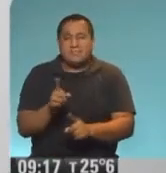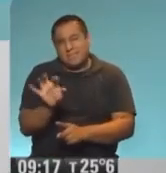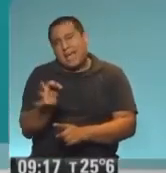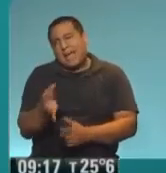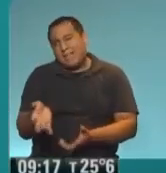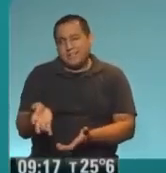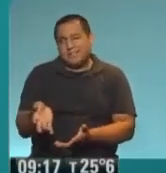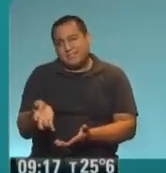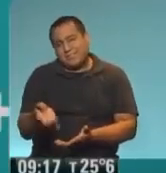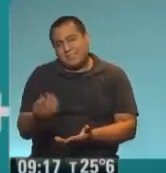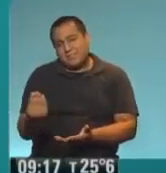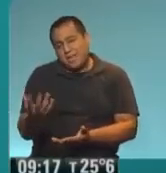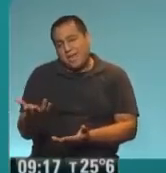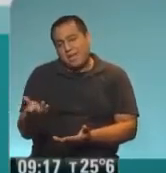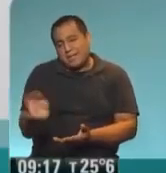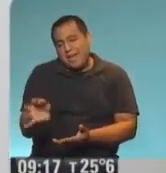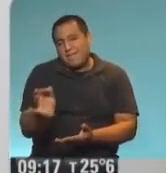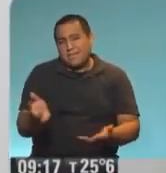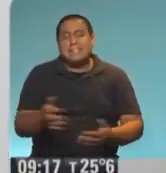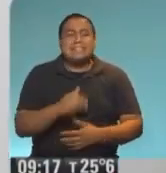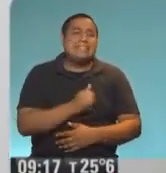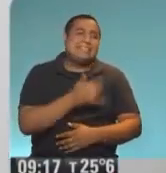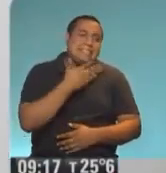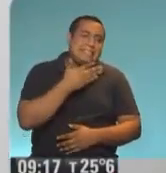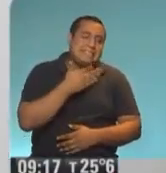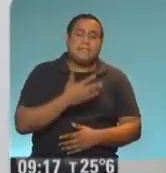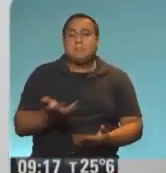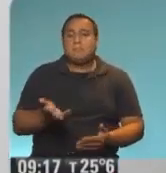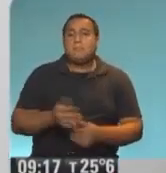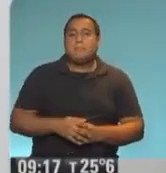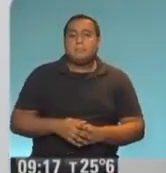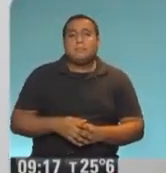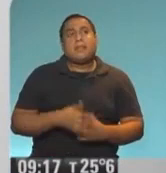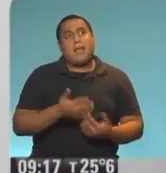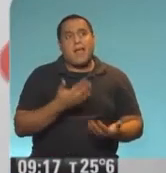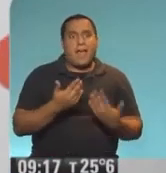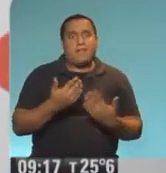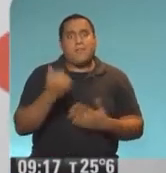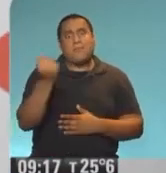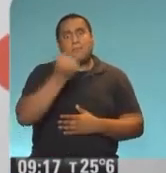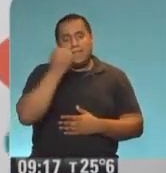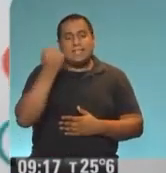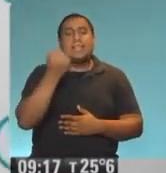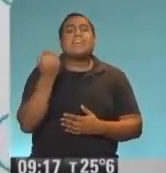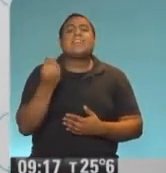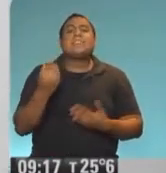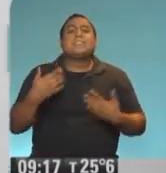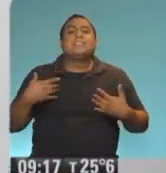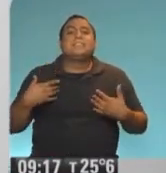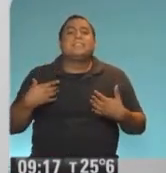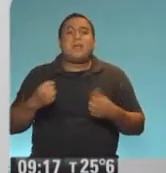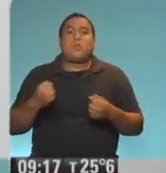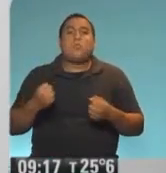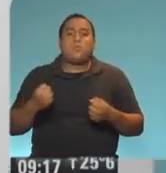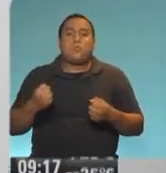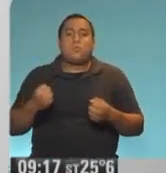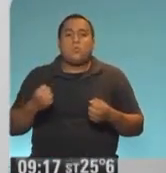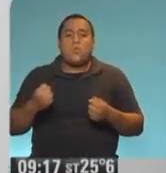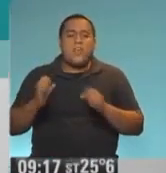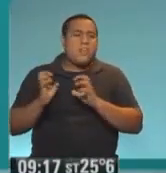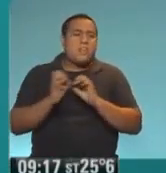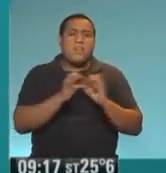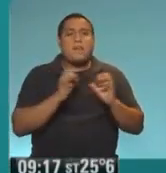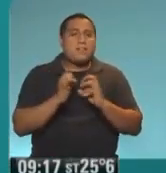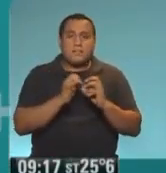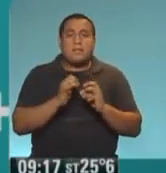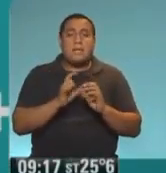refiero, Natalia. Sí, claro. De esto, pero creo estamos que va hablando a ser de algo importante, que es la salud, justamente el debate sobre la